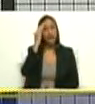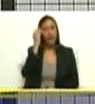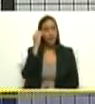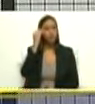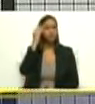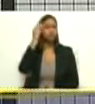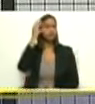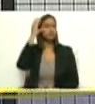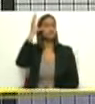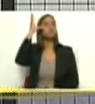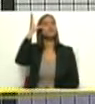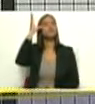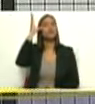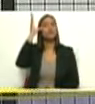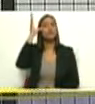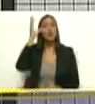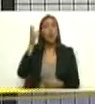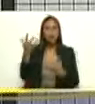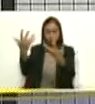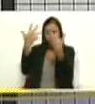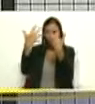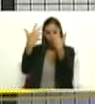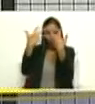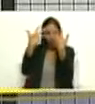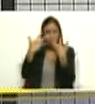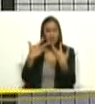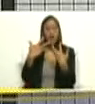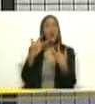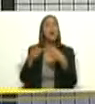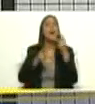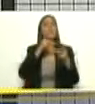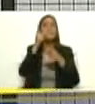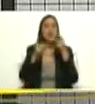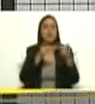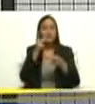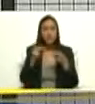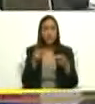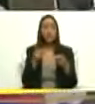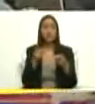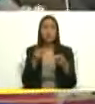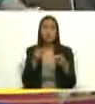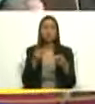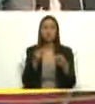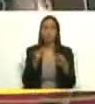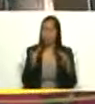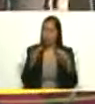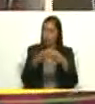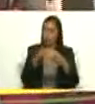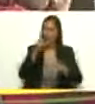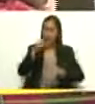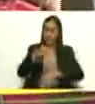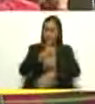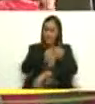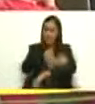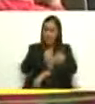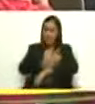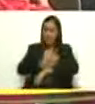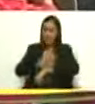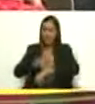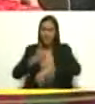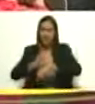camino el Consejo Político de la Revolución dirigido y presidido por el comandante de la Revolución Reyes